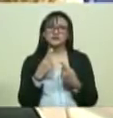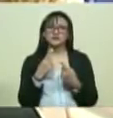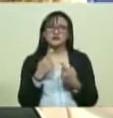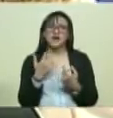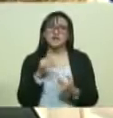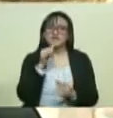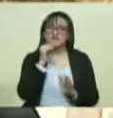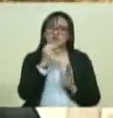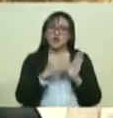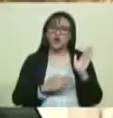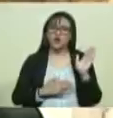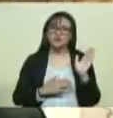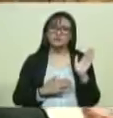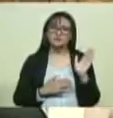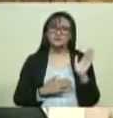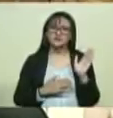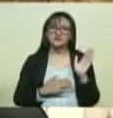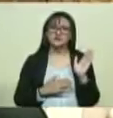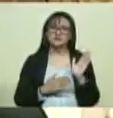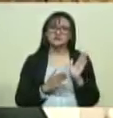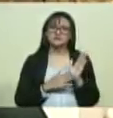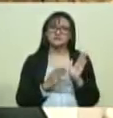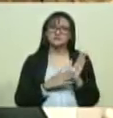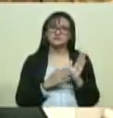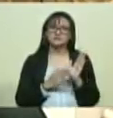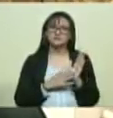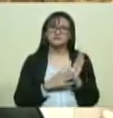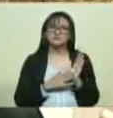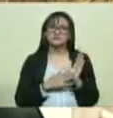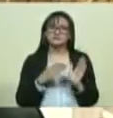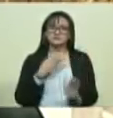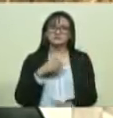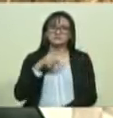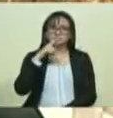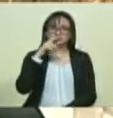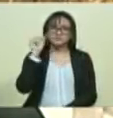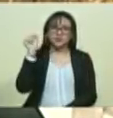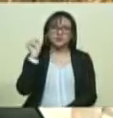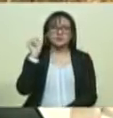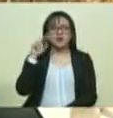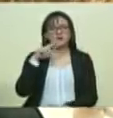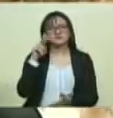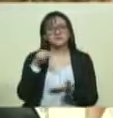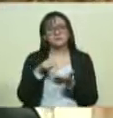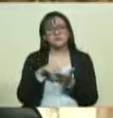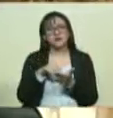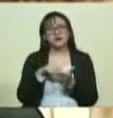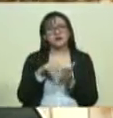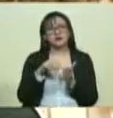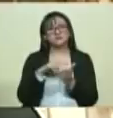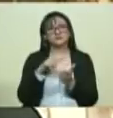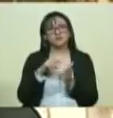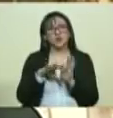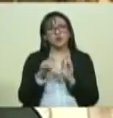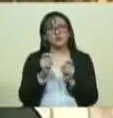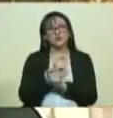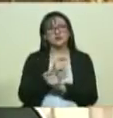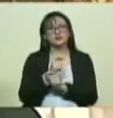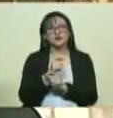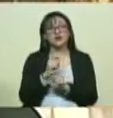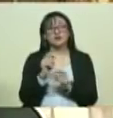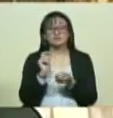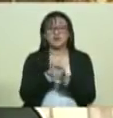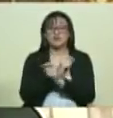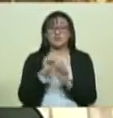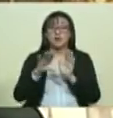informes de inteligencia diciendo que el presidente maduro y la asamblea nacional de construyen te haría una reforma constitucional